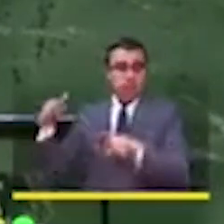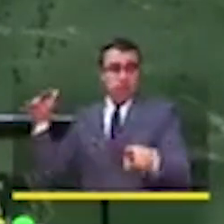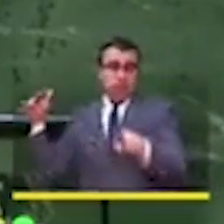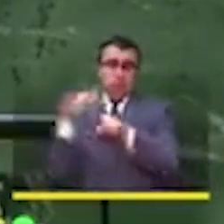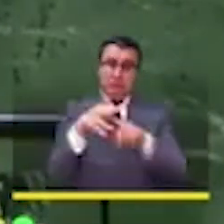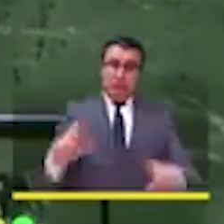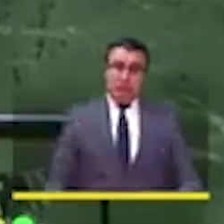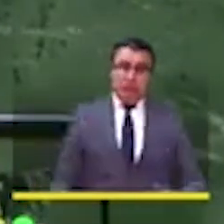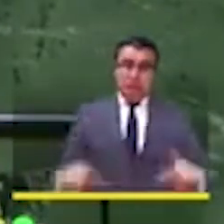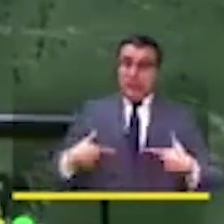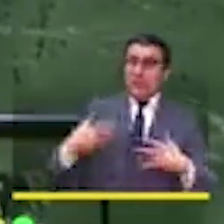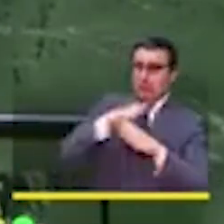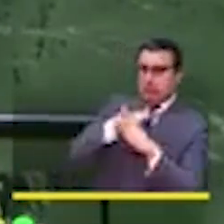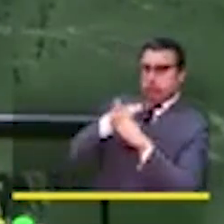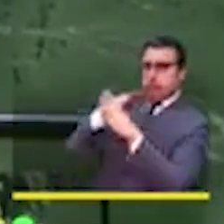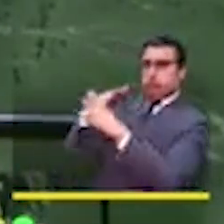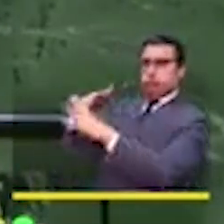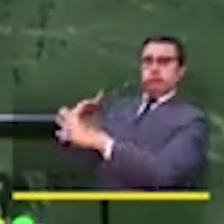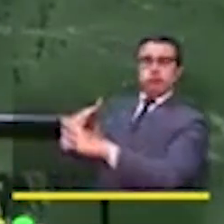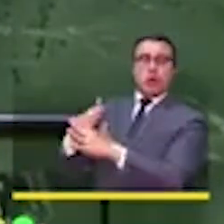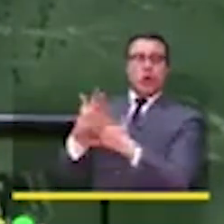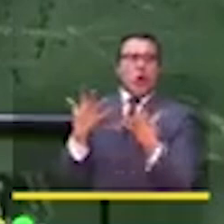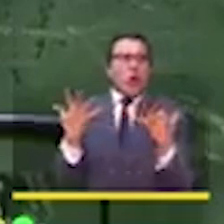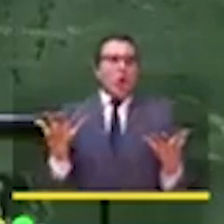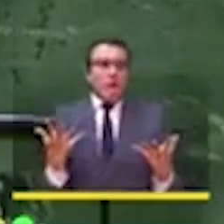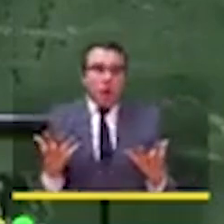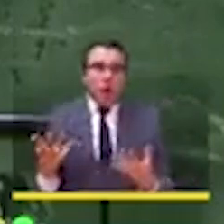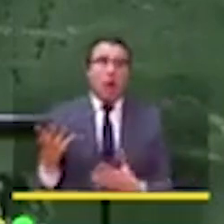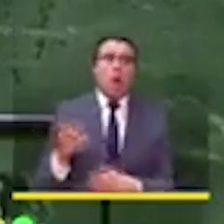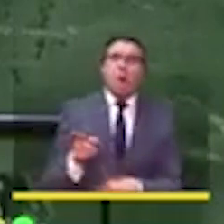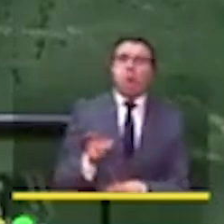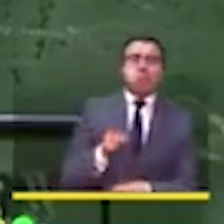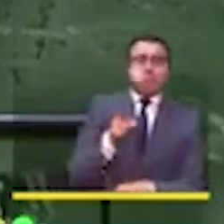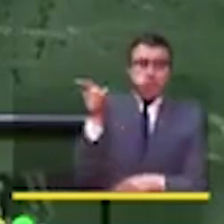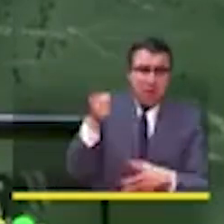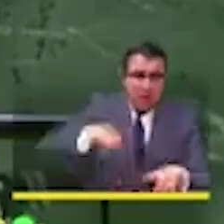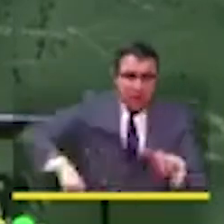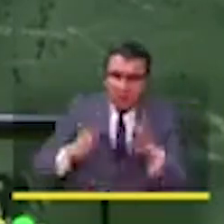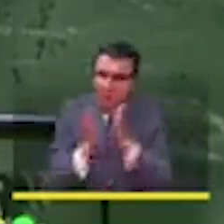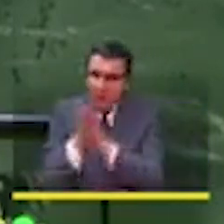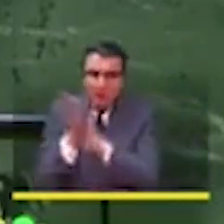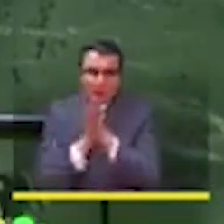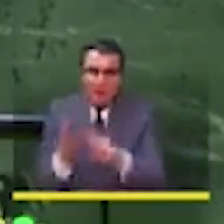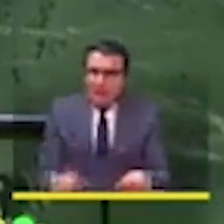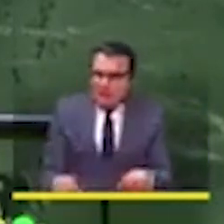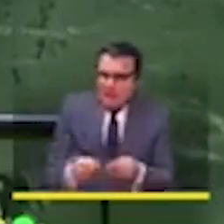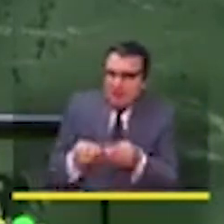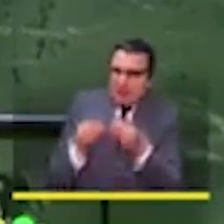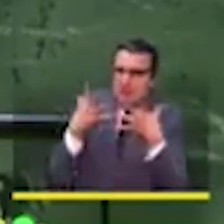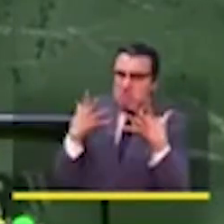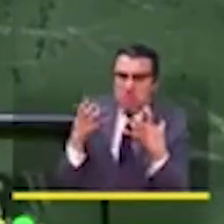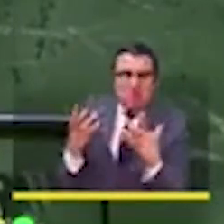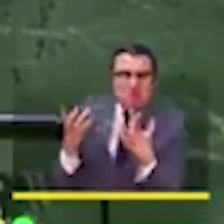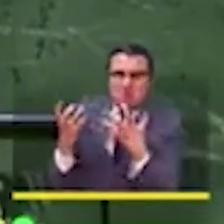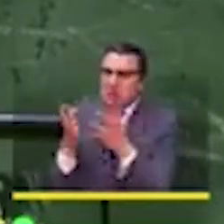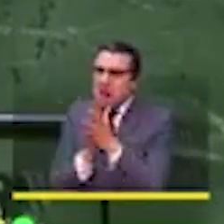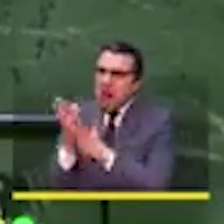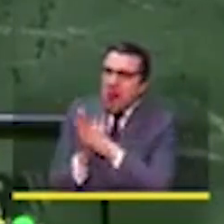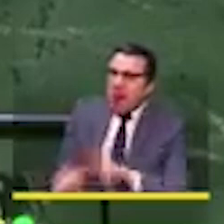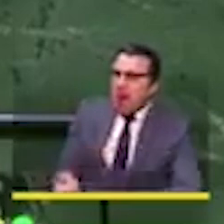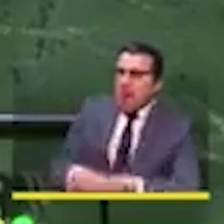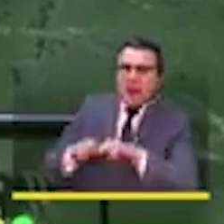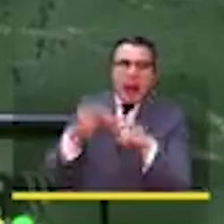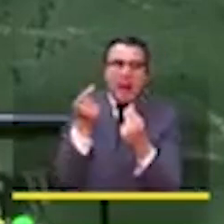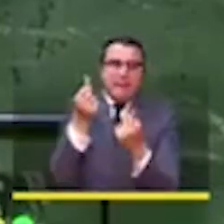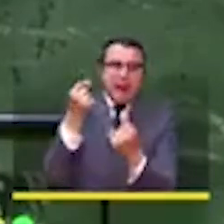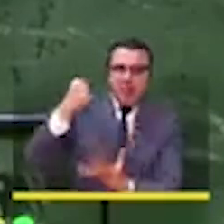viviente desde las oscuras pero poderosas cloacas de la codicia, del huracán del capital que solo mira